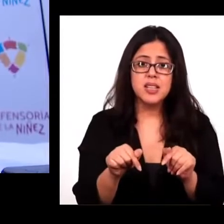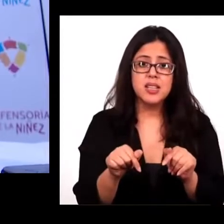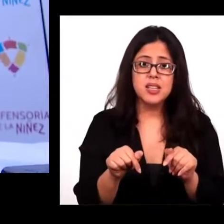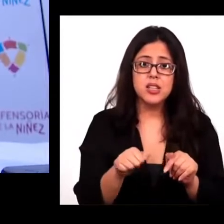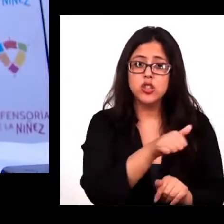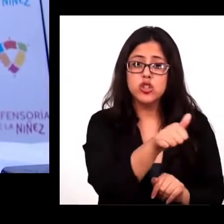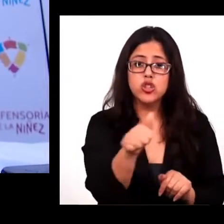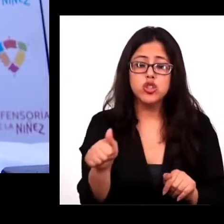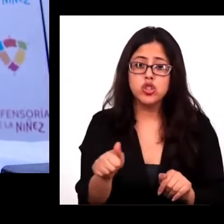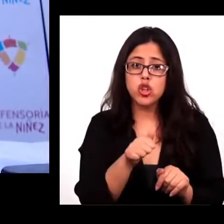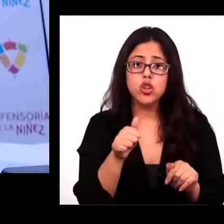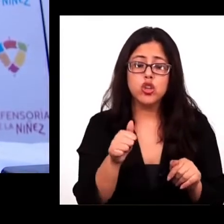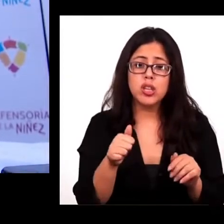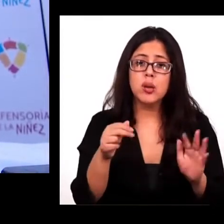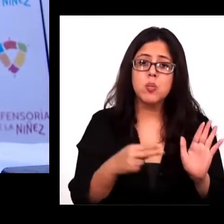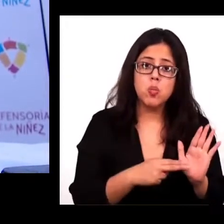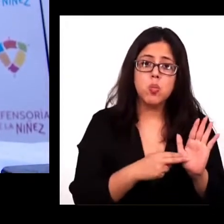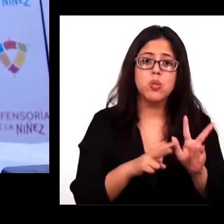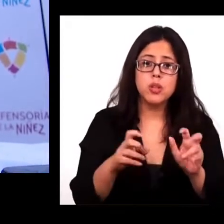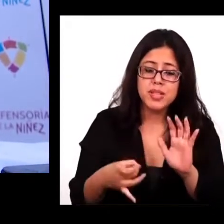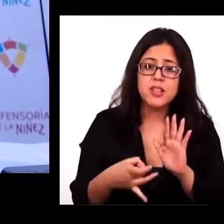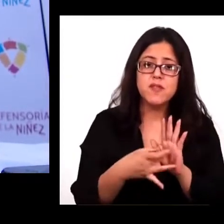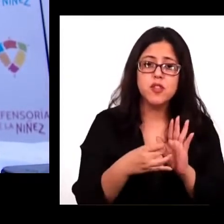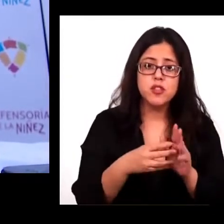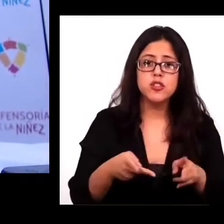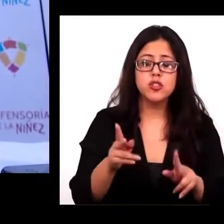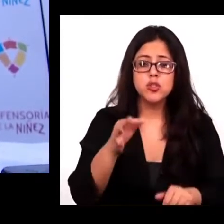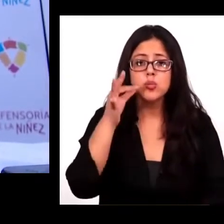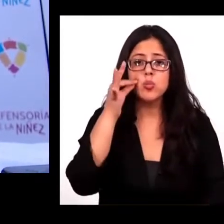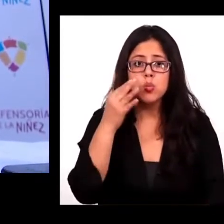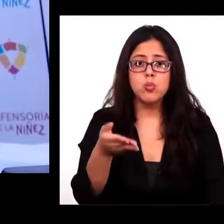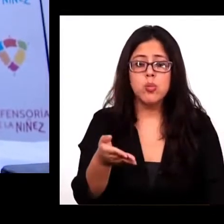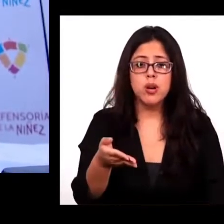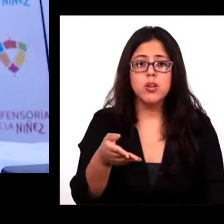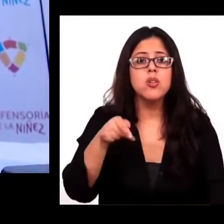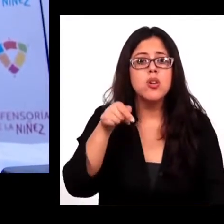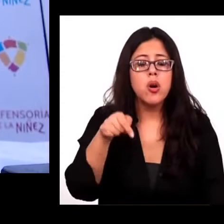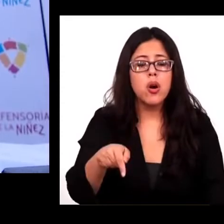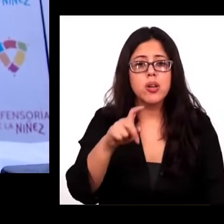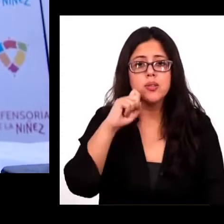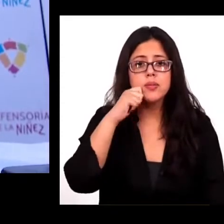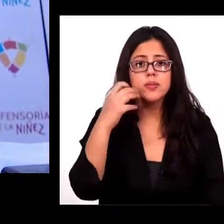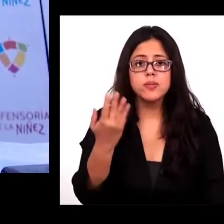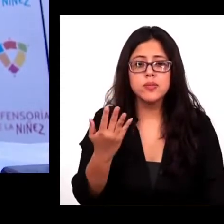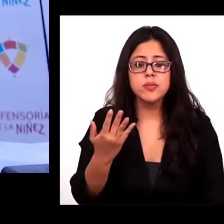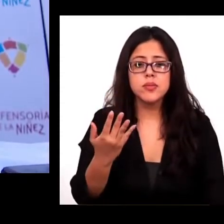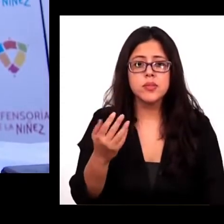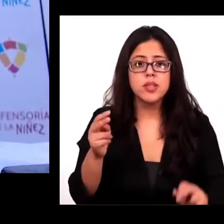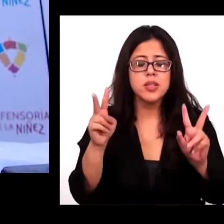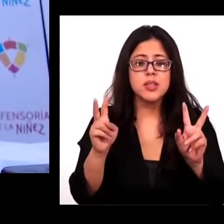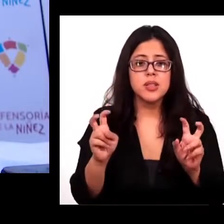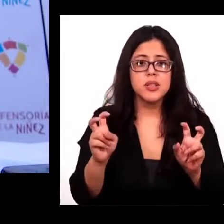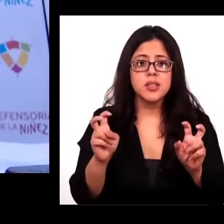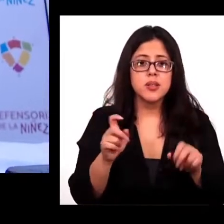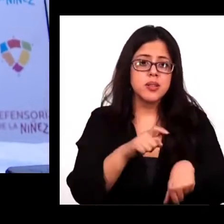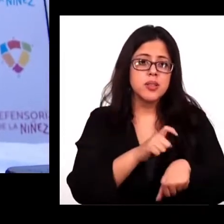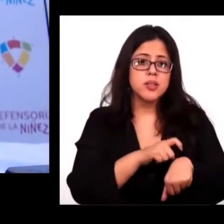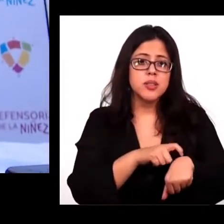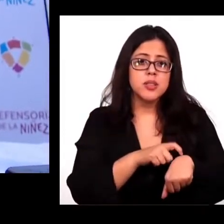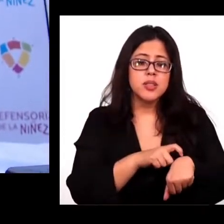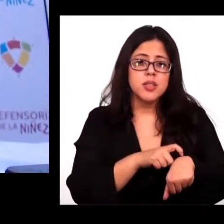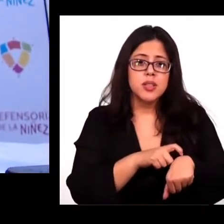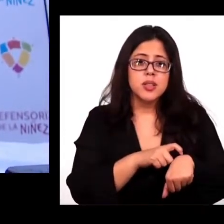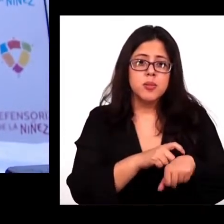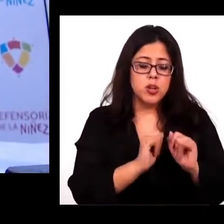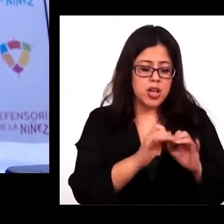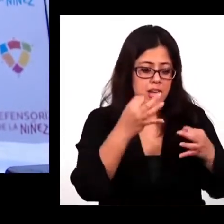cuenta de hechos vinculados a violaciones a los derechos humanos se han producido en el tramo de tiempo que ha sido indicado en este